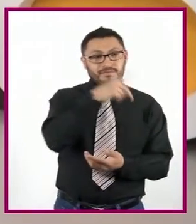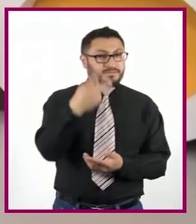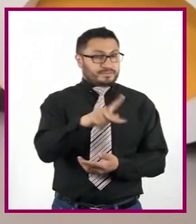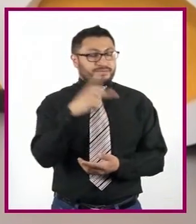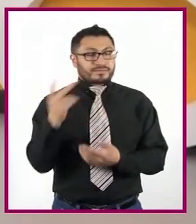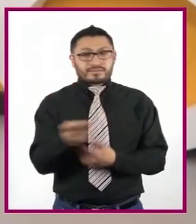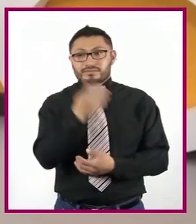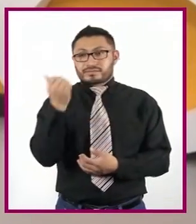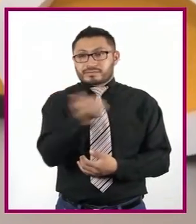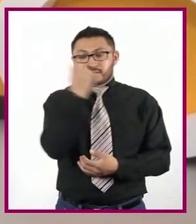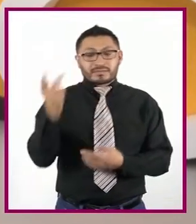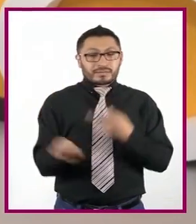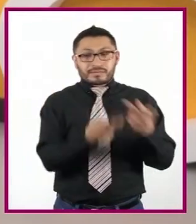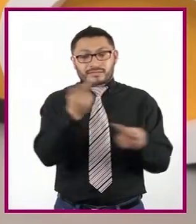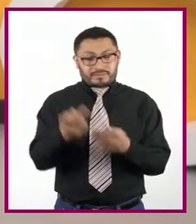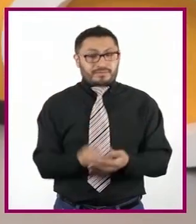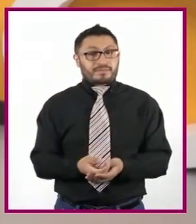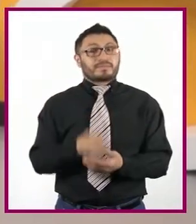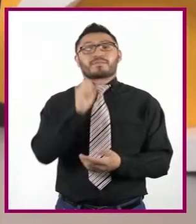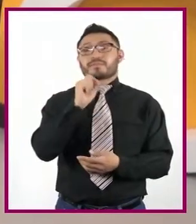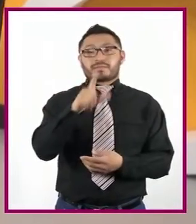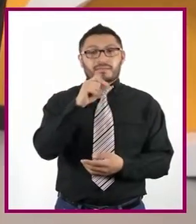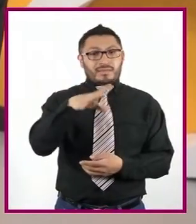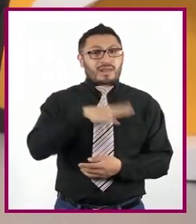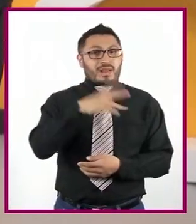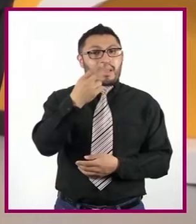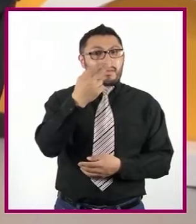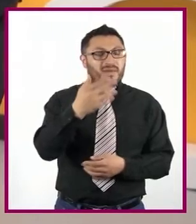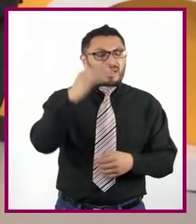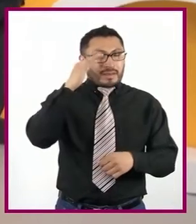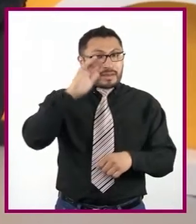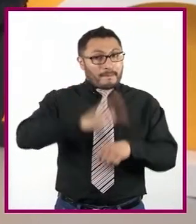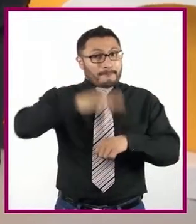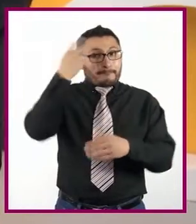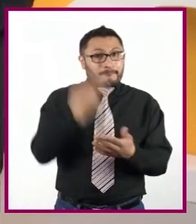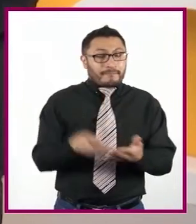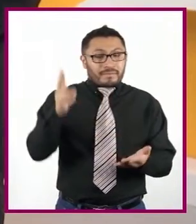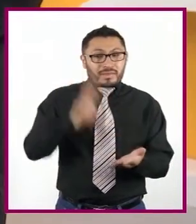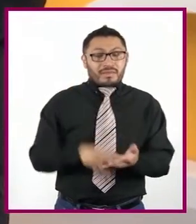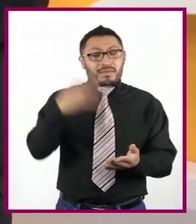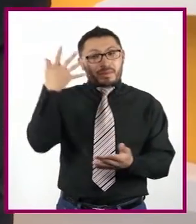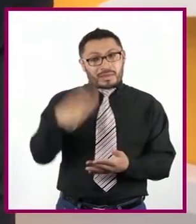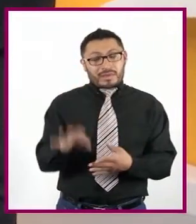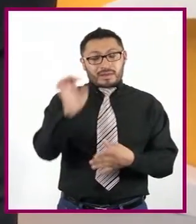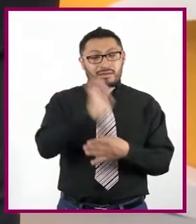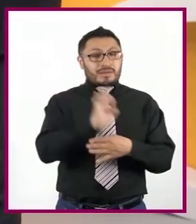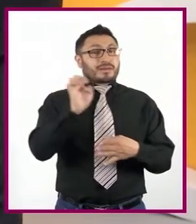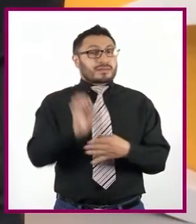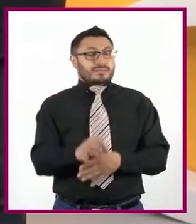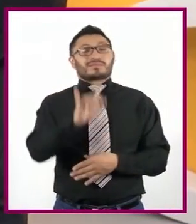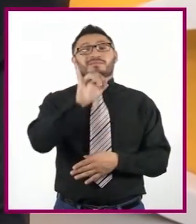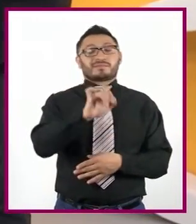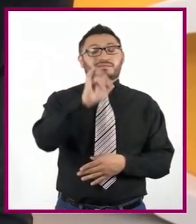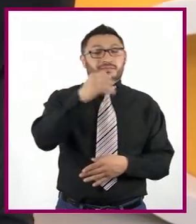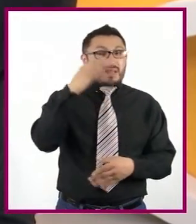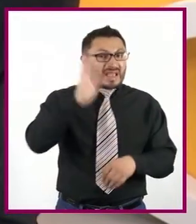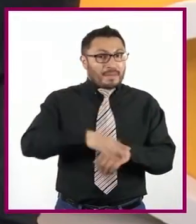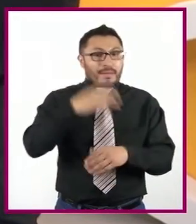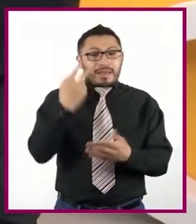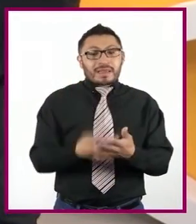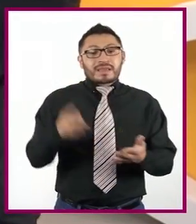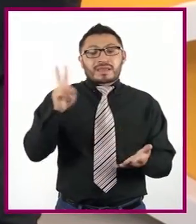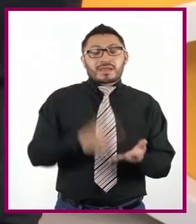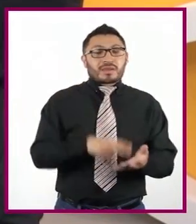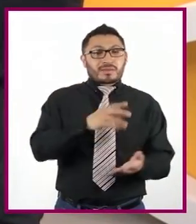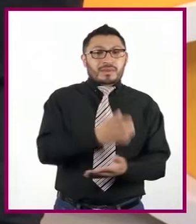Leti. Además, 25 es más del doble de 10, por lo que efectivamente más del doble de